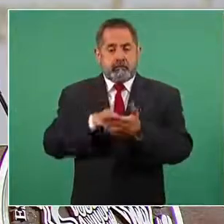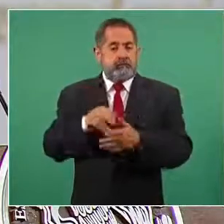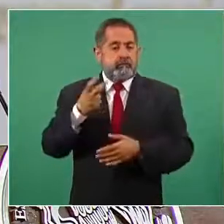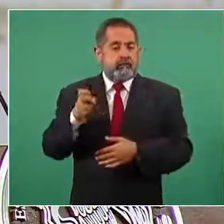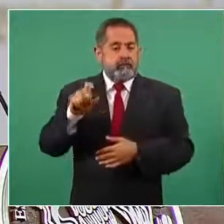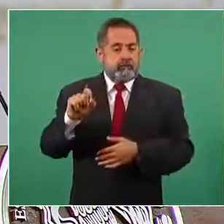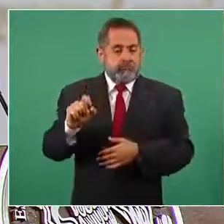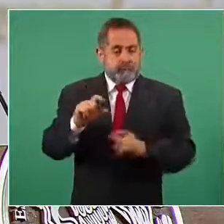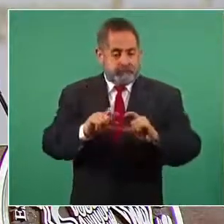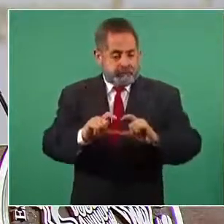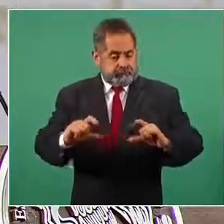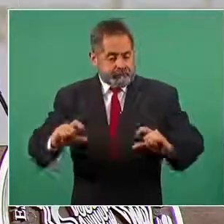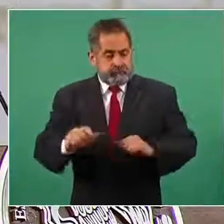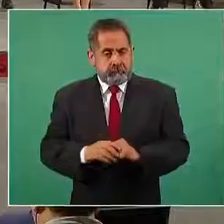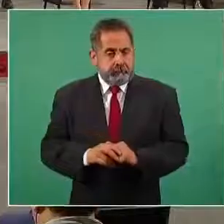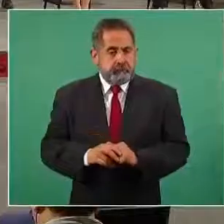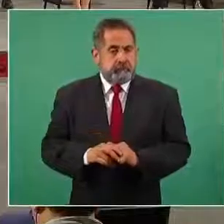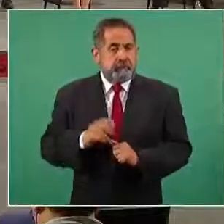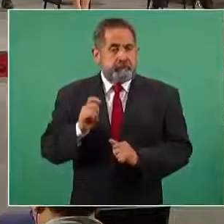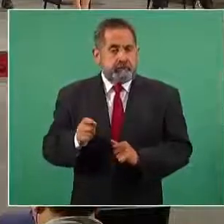3.219.220 dosis.